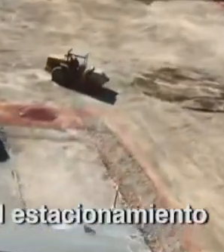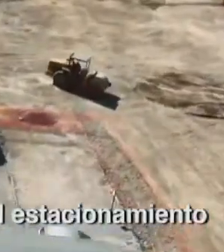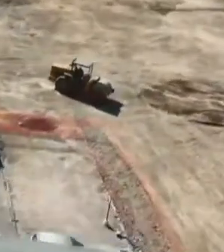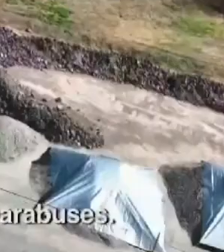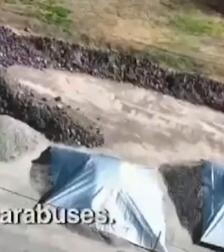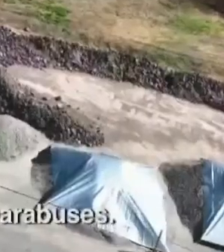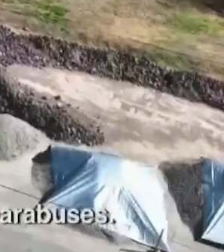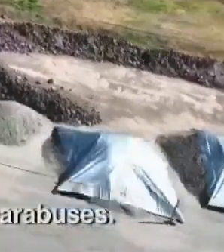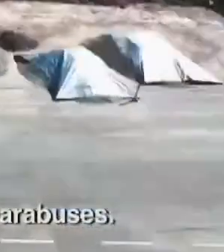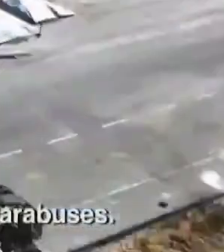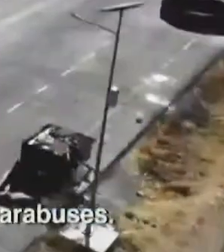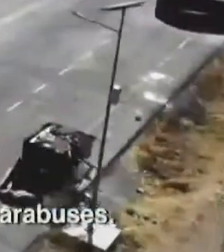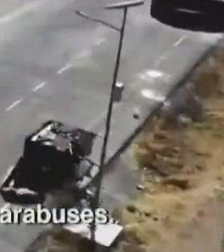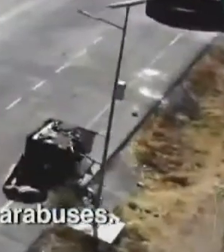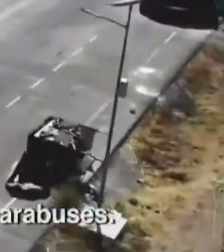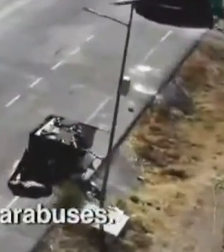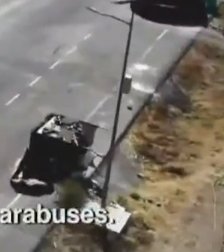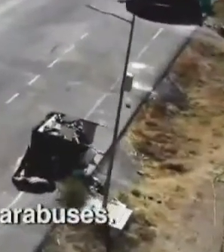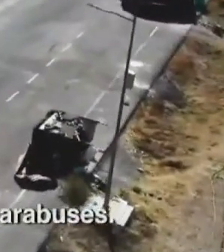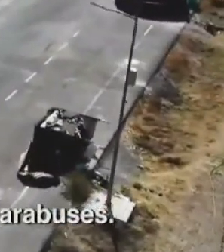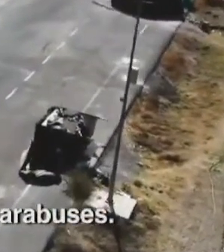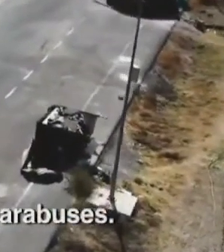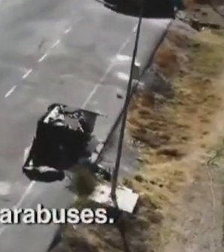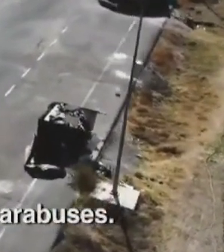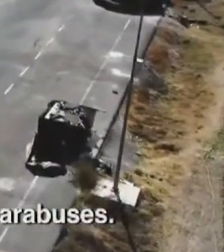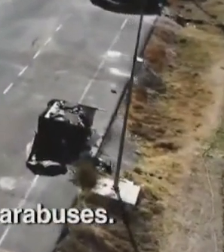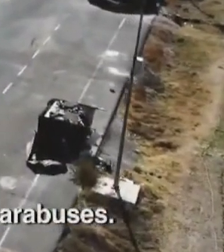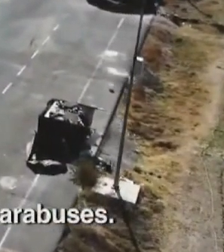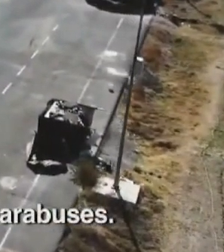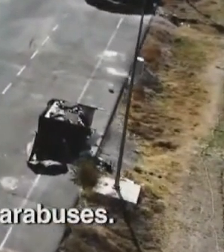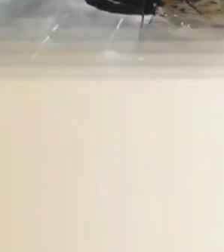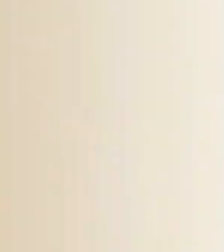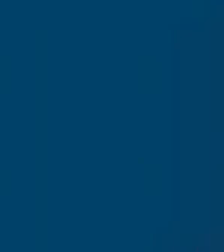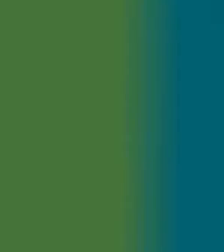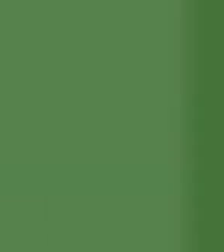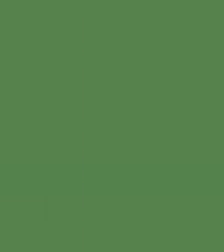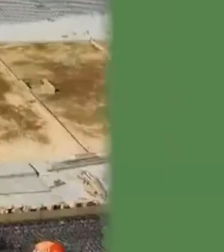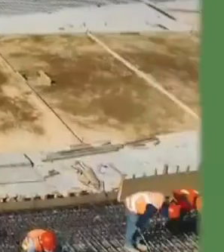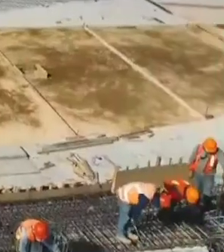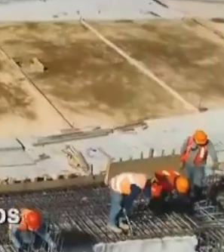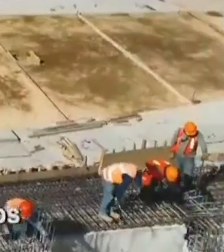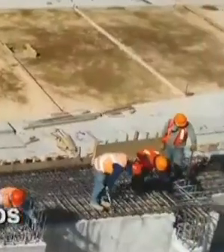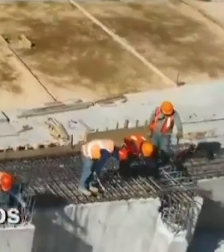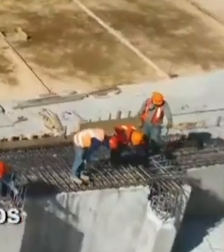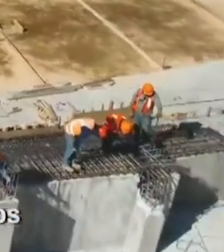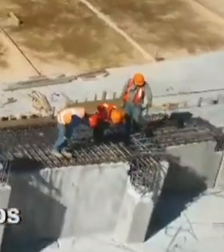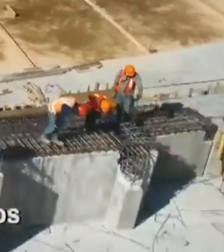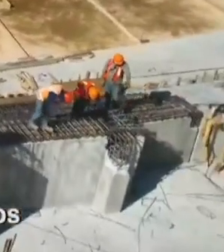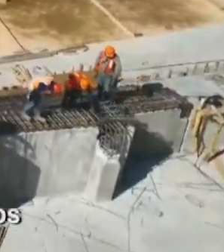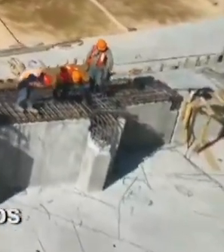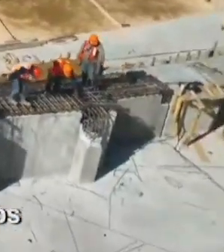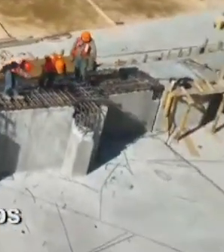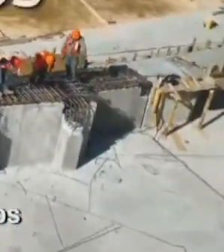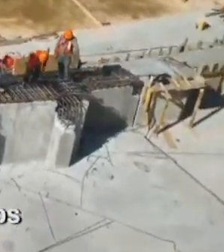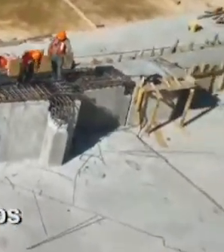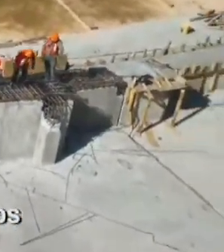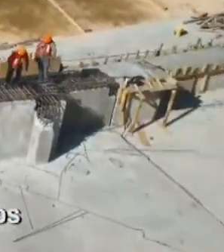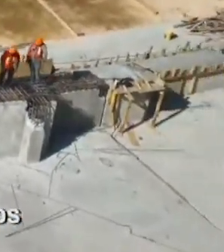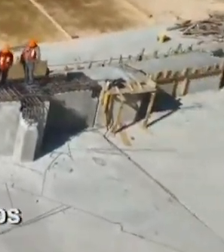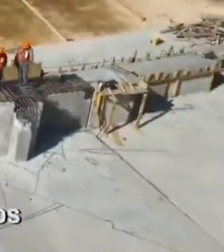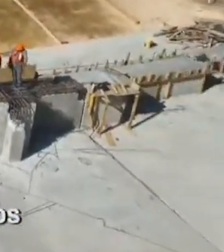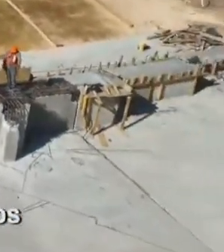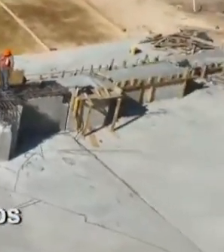estacionamiento y continúan los trabajos en las estructuras de los paraguces a la fecha se han generado